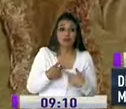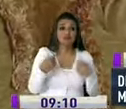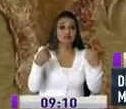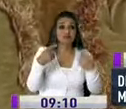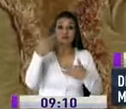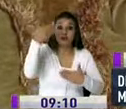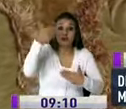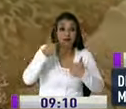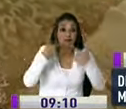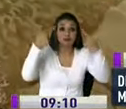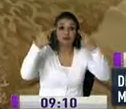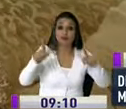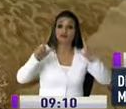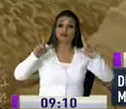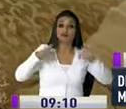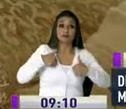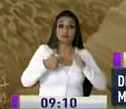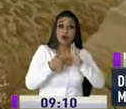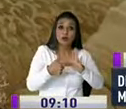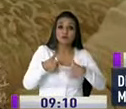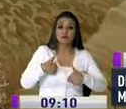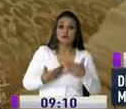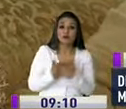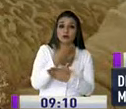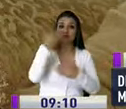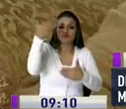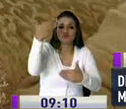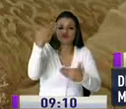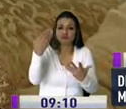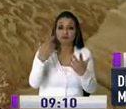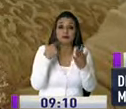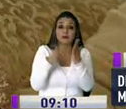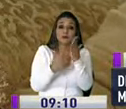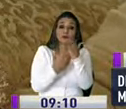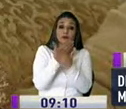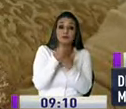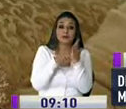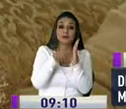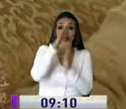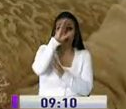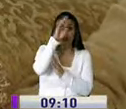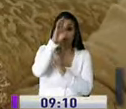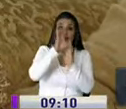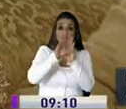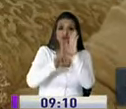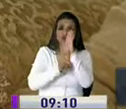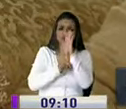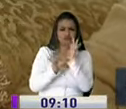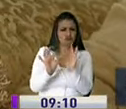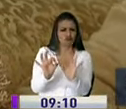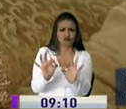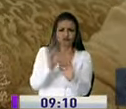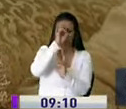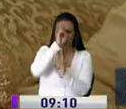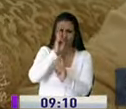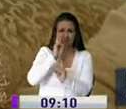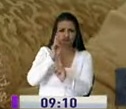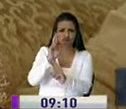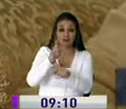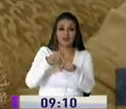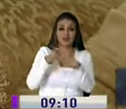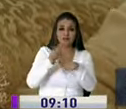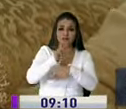palestra política. Y lo que yo he visto del currículum del nuevo ministro del Interior es una persona muy respetable, un rector